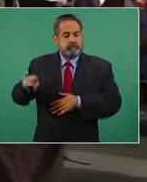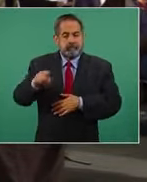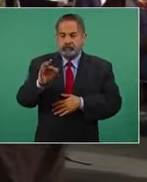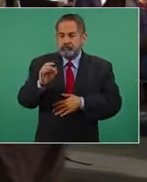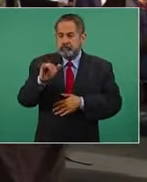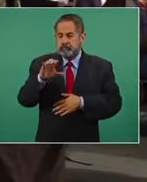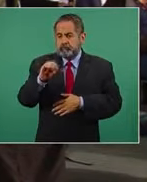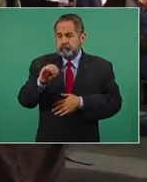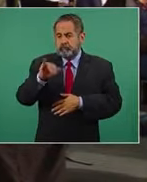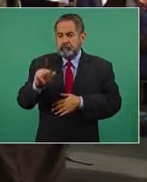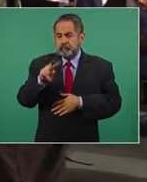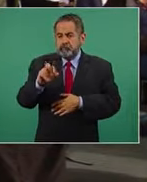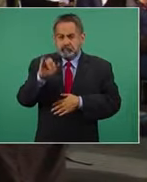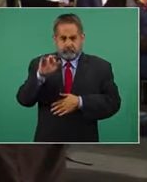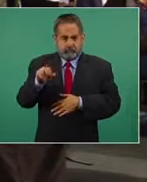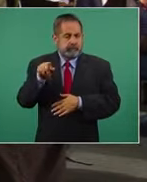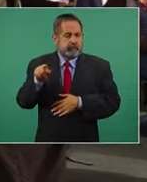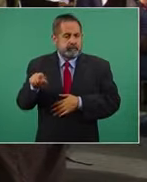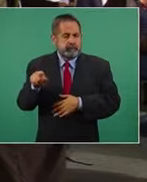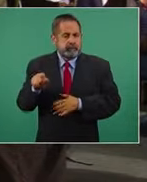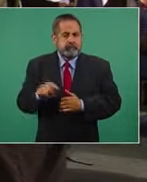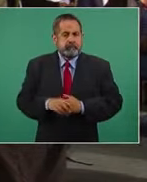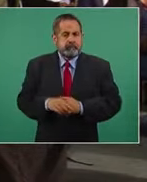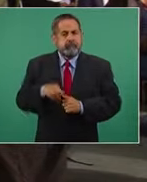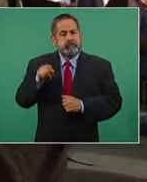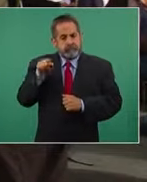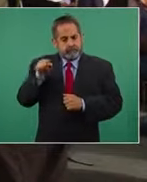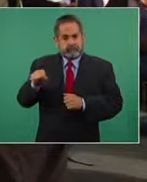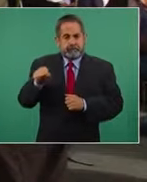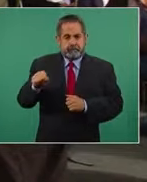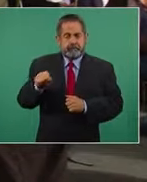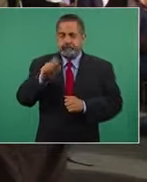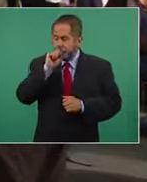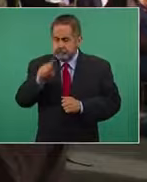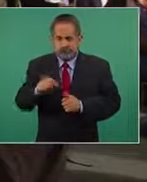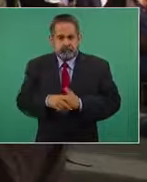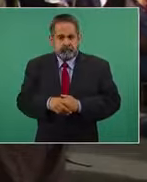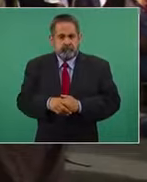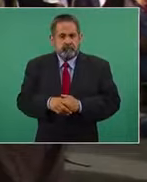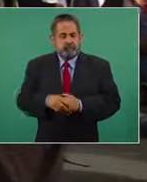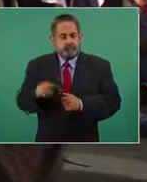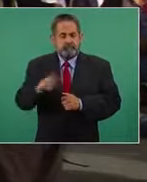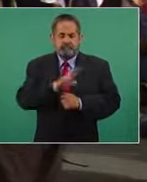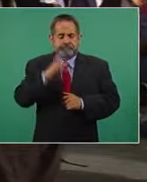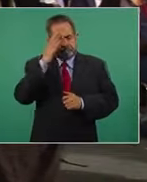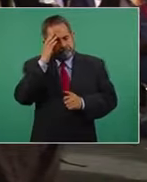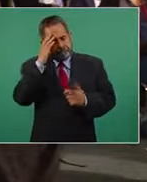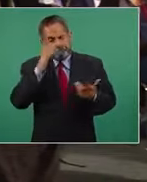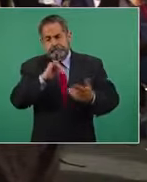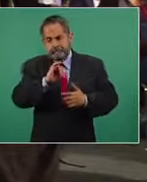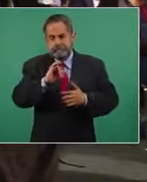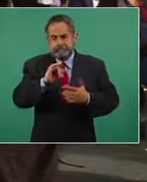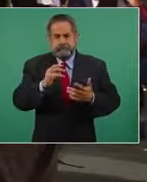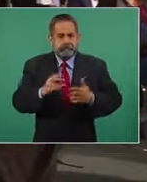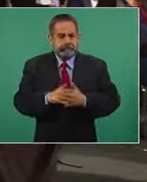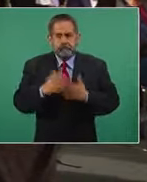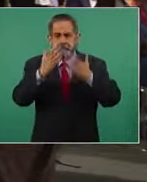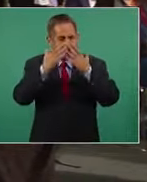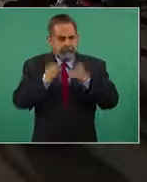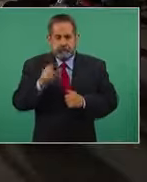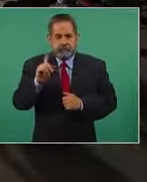Francisco Javier García, y él también reconoció que efectivamente no hay